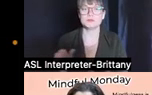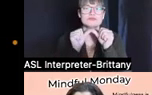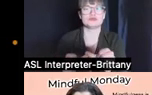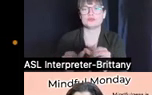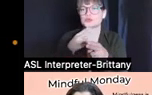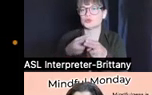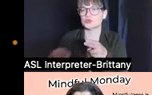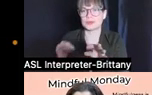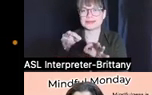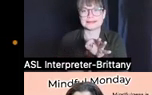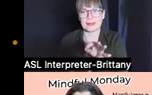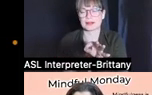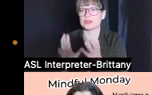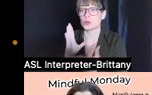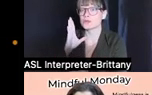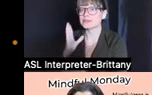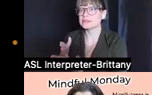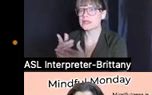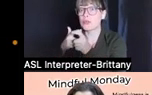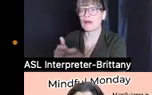que entiendan. Deja de correr en la casa.